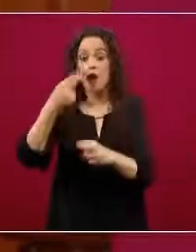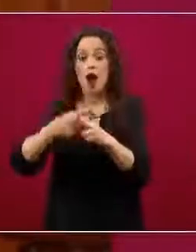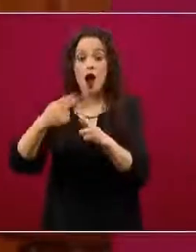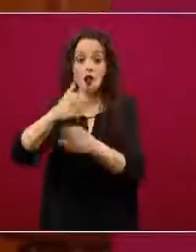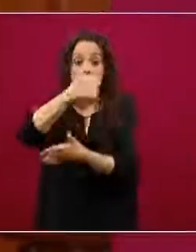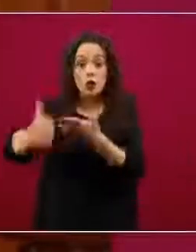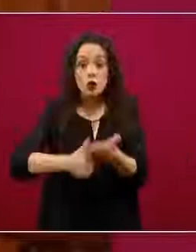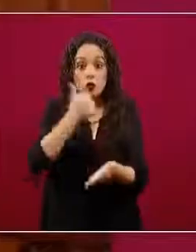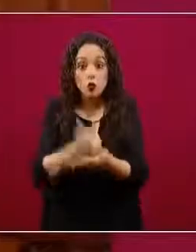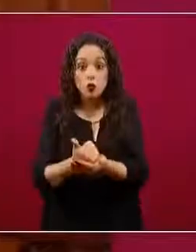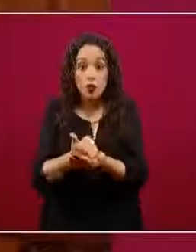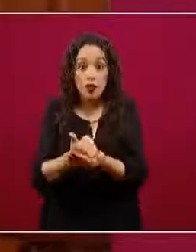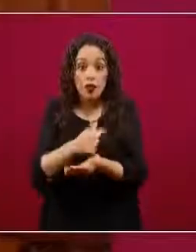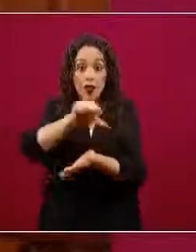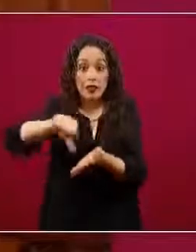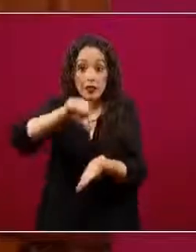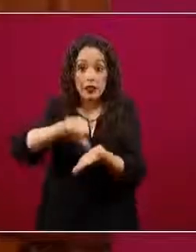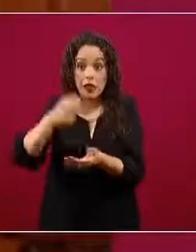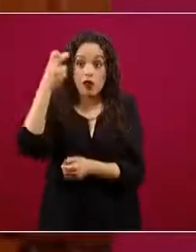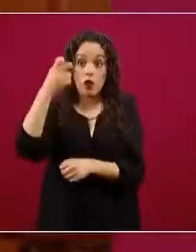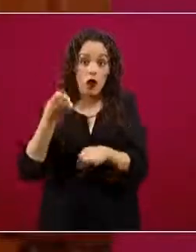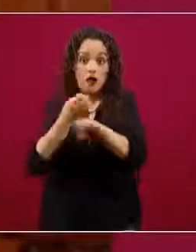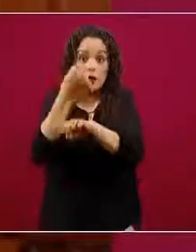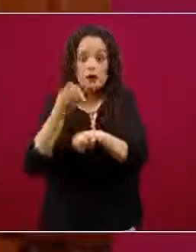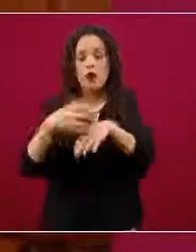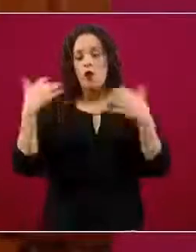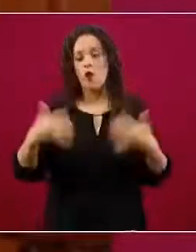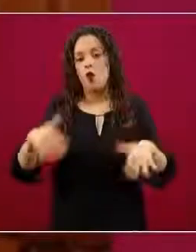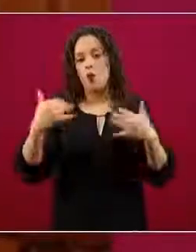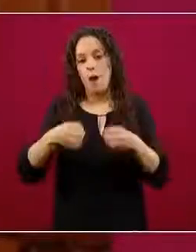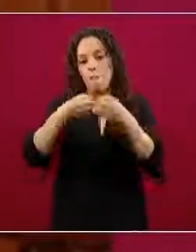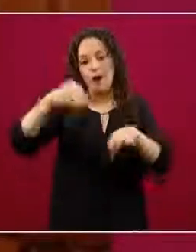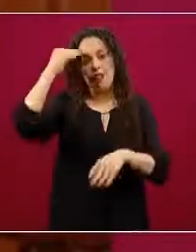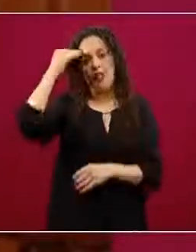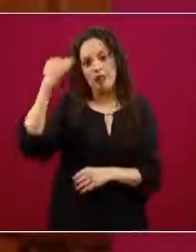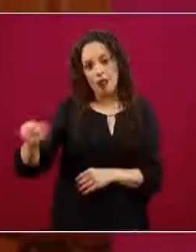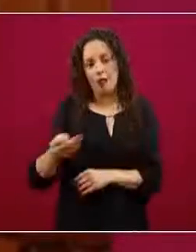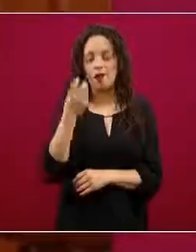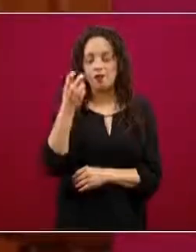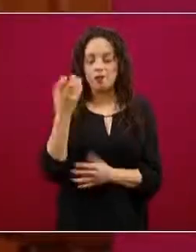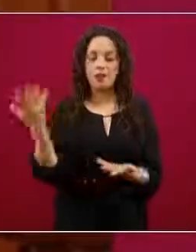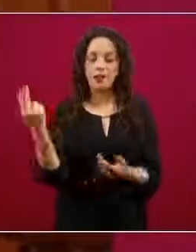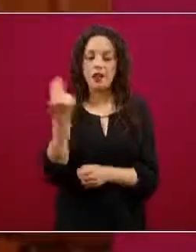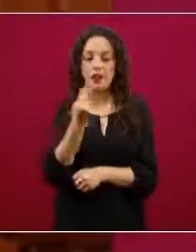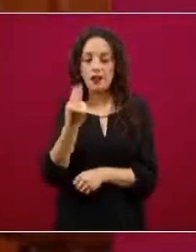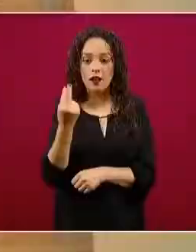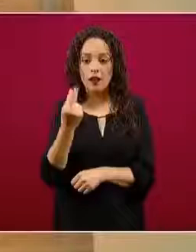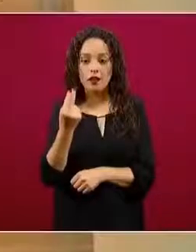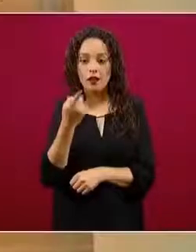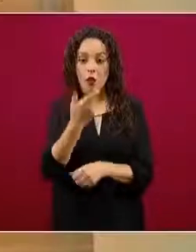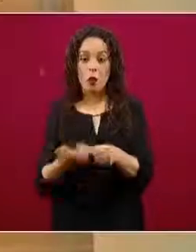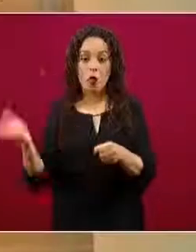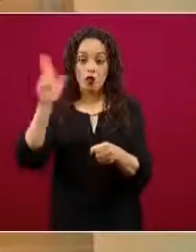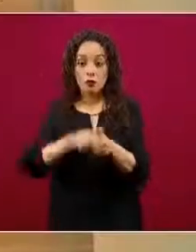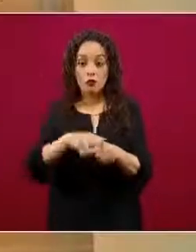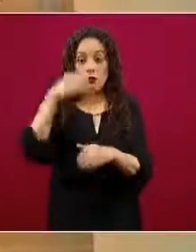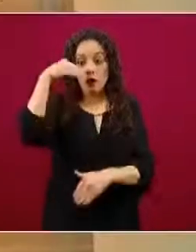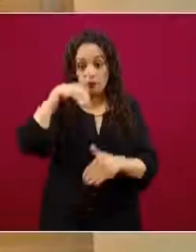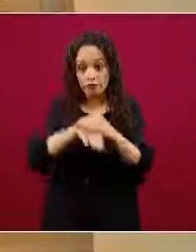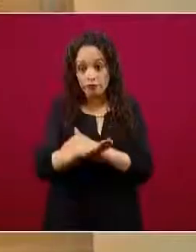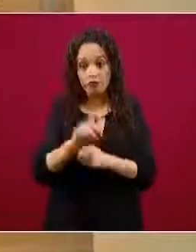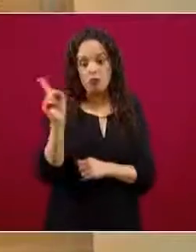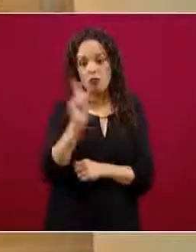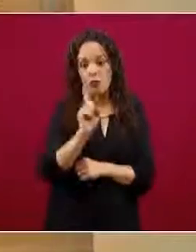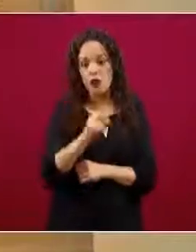intensivos, preferimos que mejor no lleguen a estar graves y los manejamos de manera, es más, a veces los hospitalizamos y simplemente los